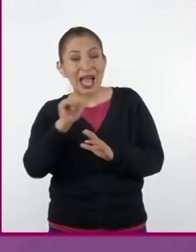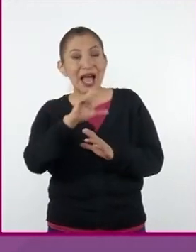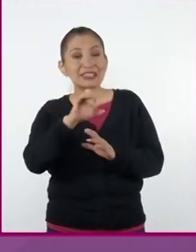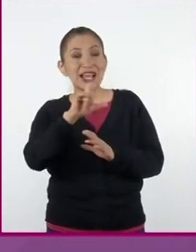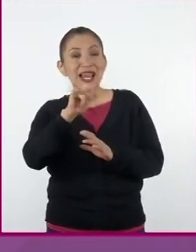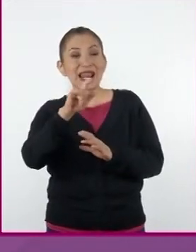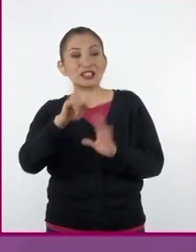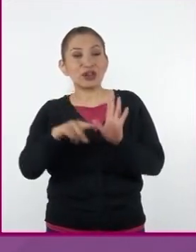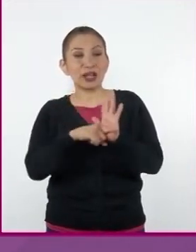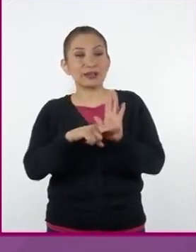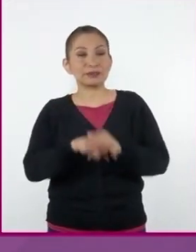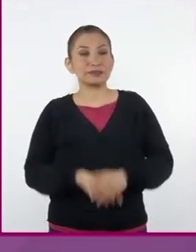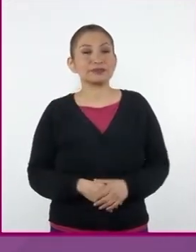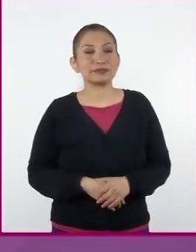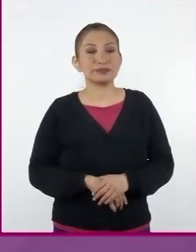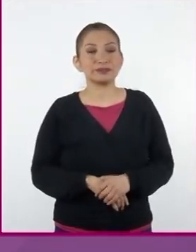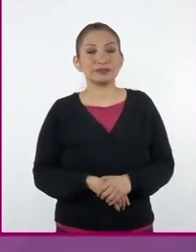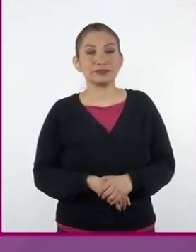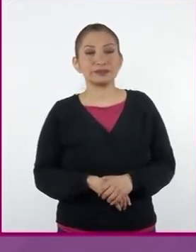aceleración negativa.